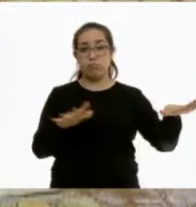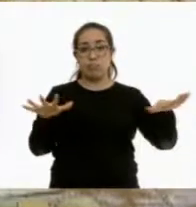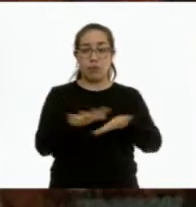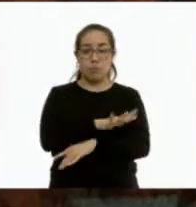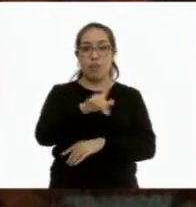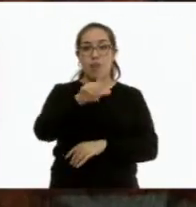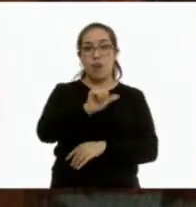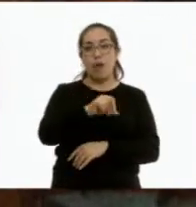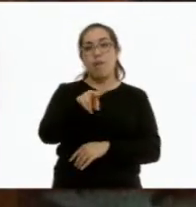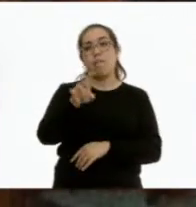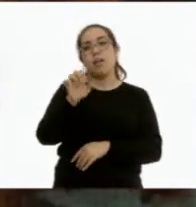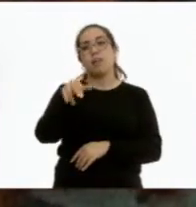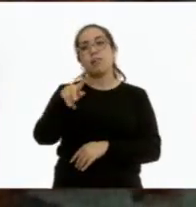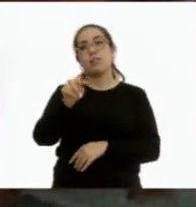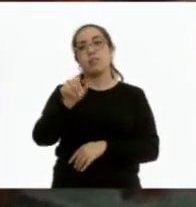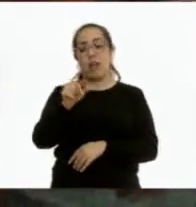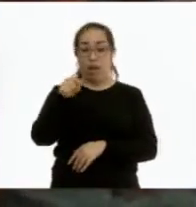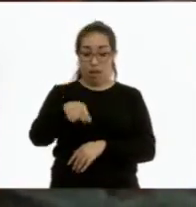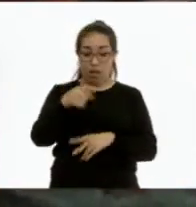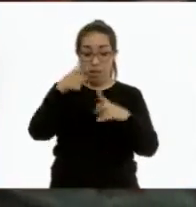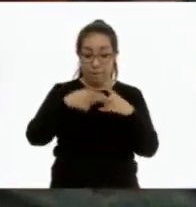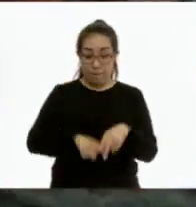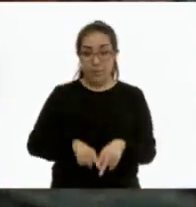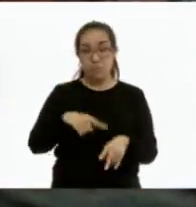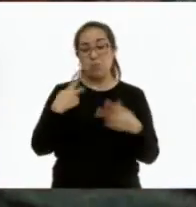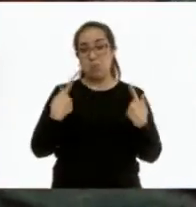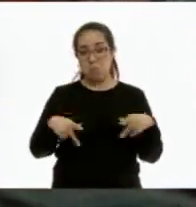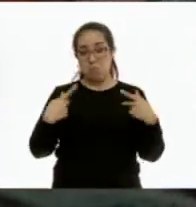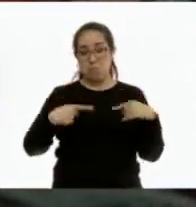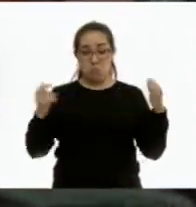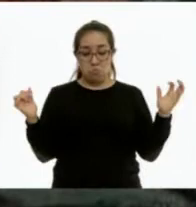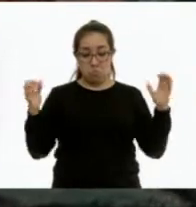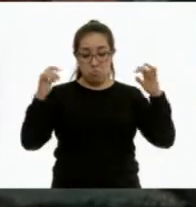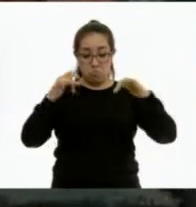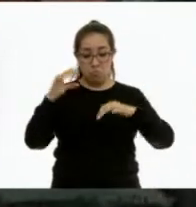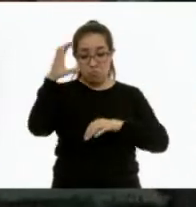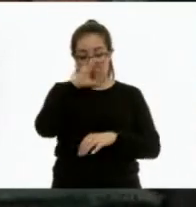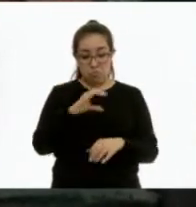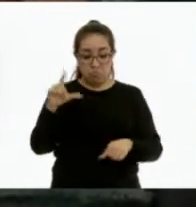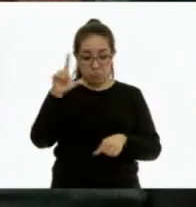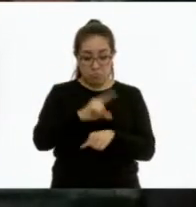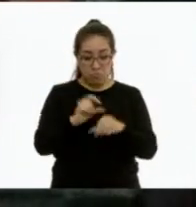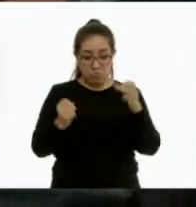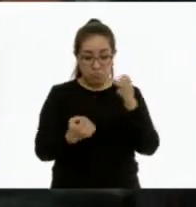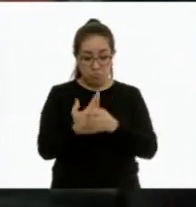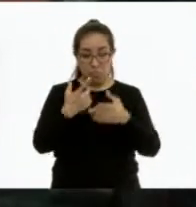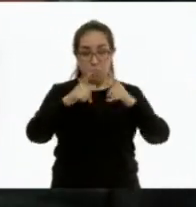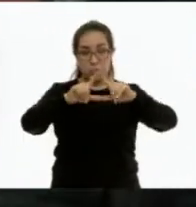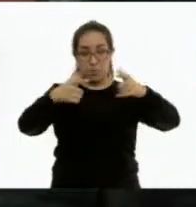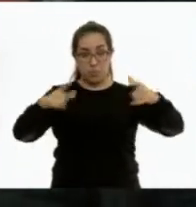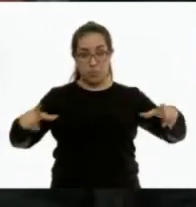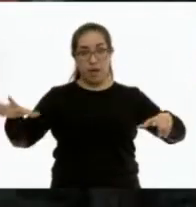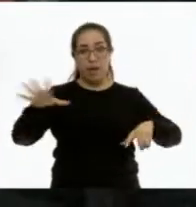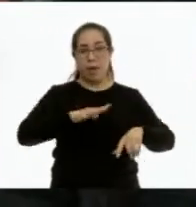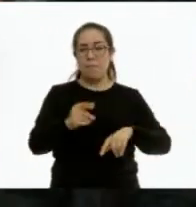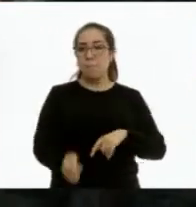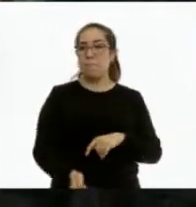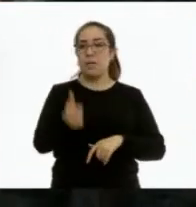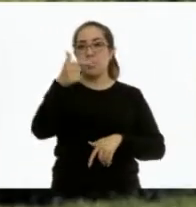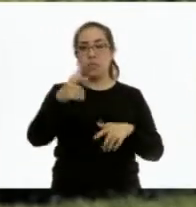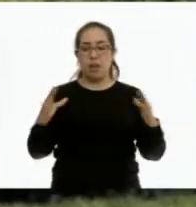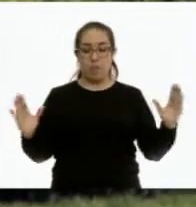Ahí floreció una civilización que continuó la excelente tradición escultórica y construyó la primera pirámide